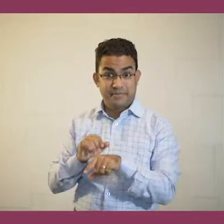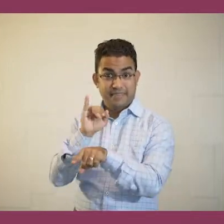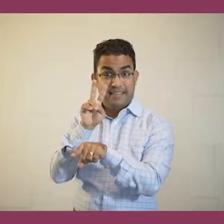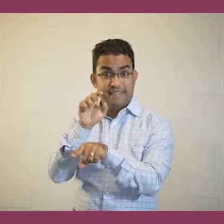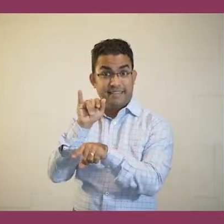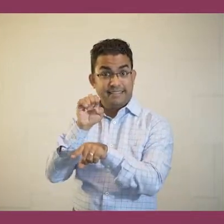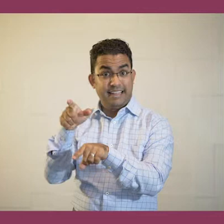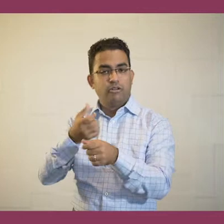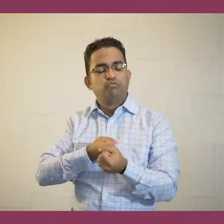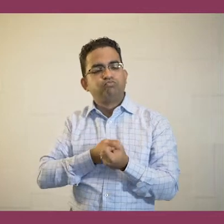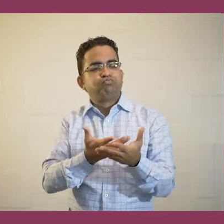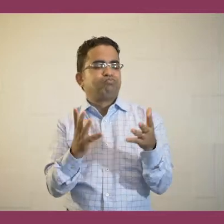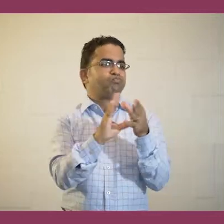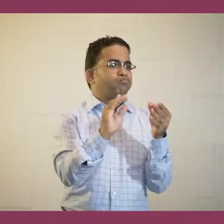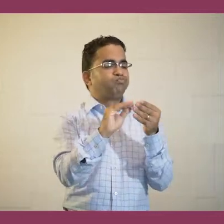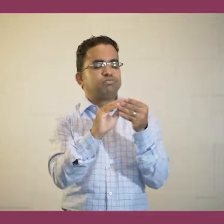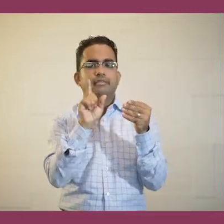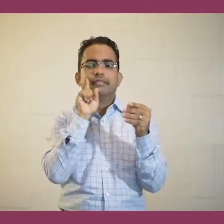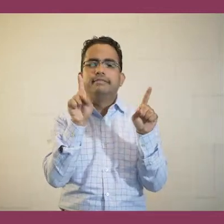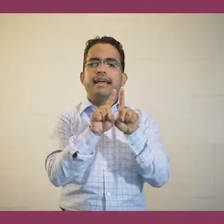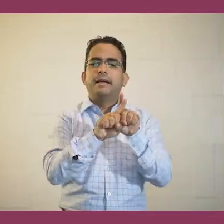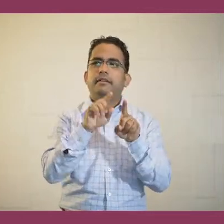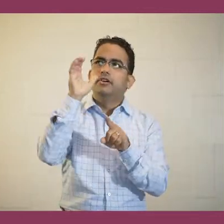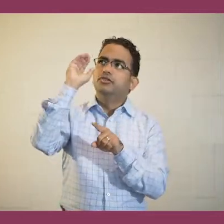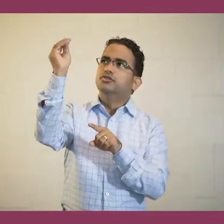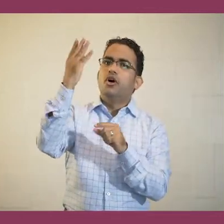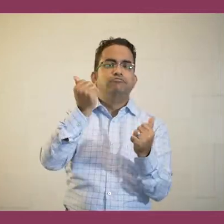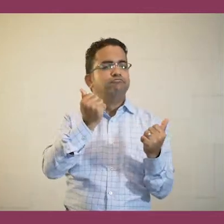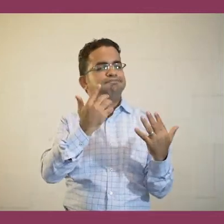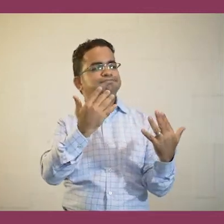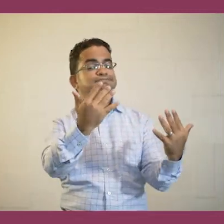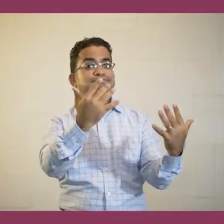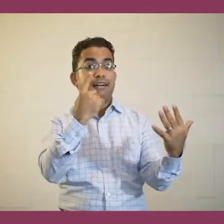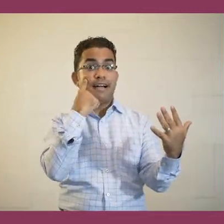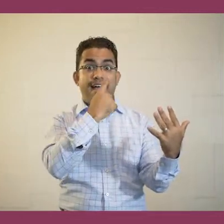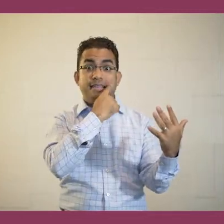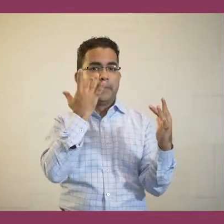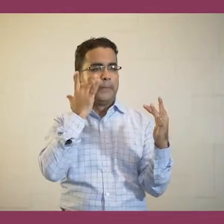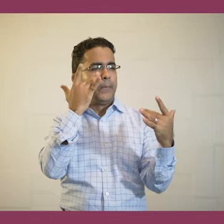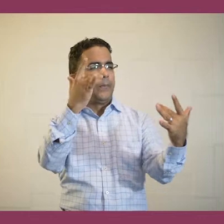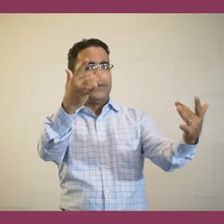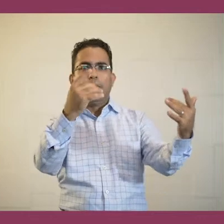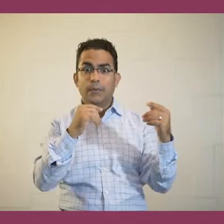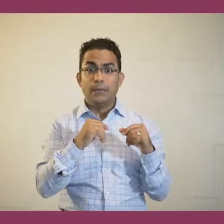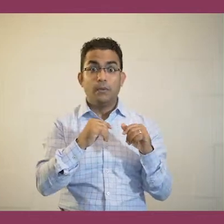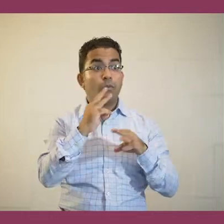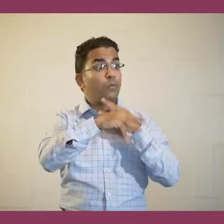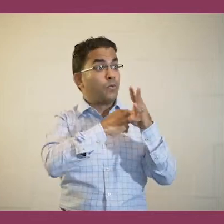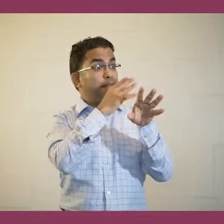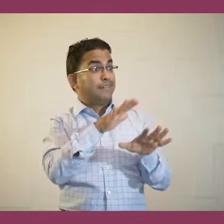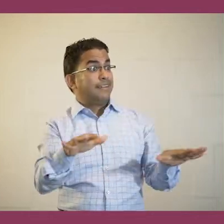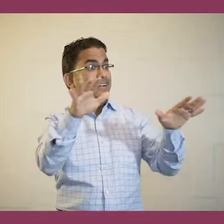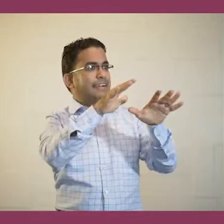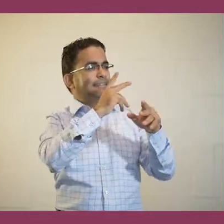Cuando Ibelice habla, sale el sol en sus palabras. Tiene los ojos del color de la arcilla pura y mira